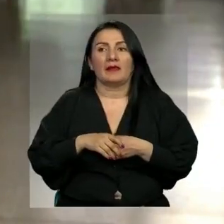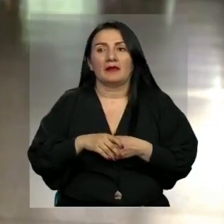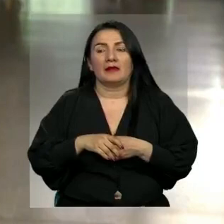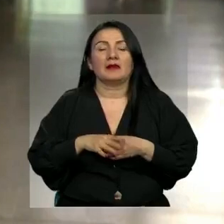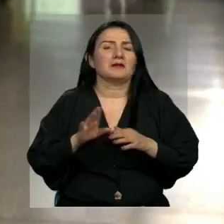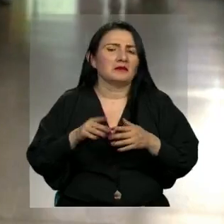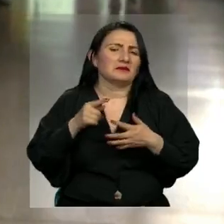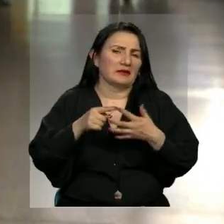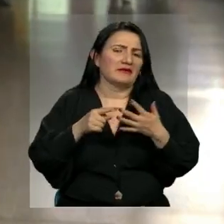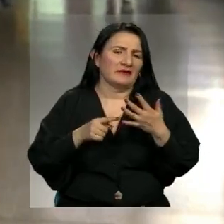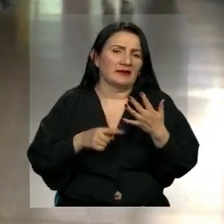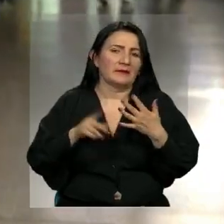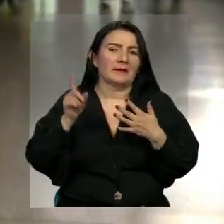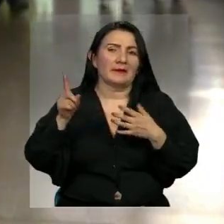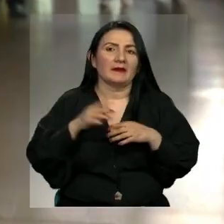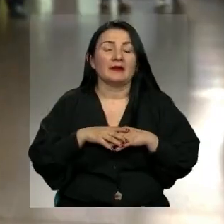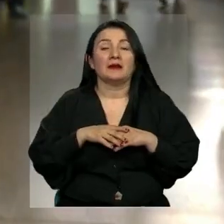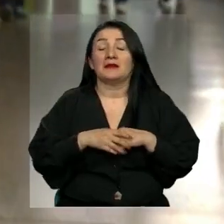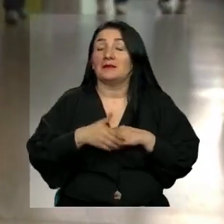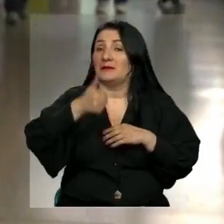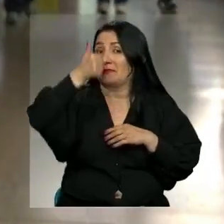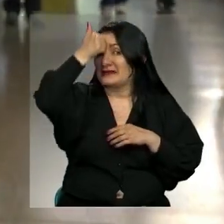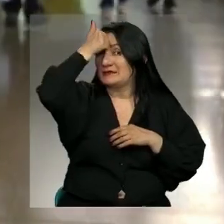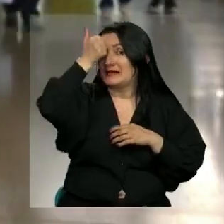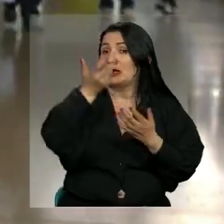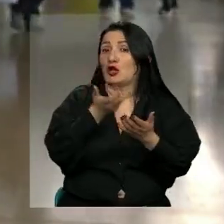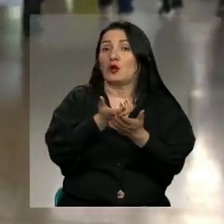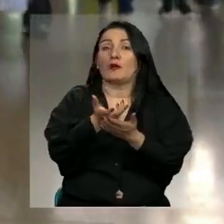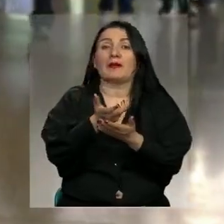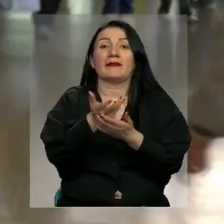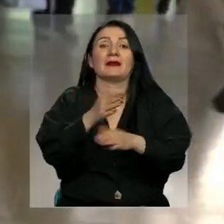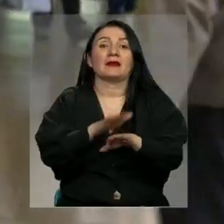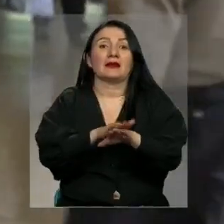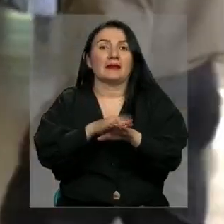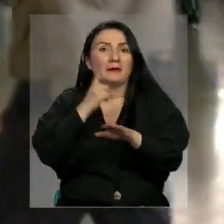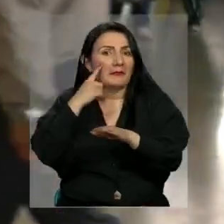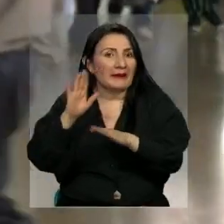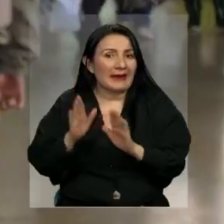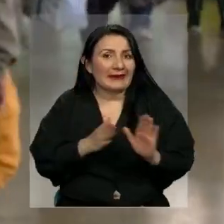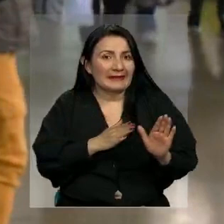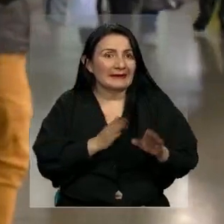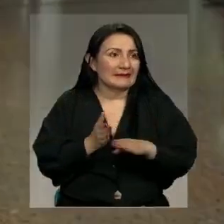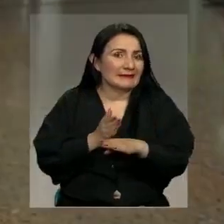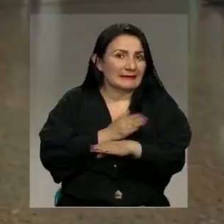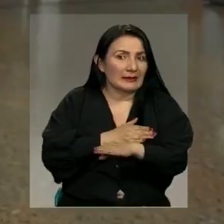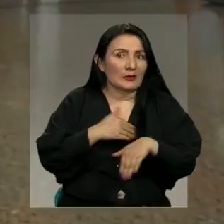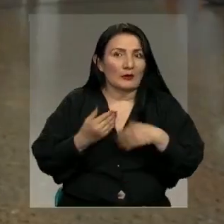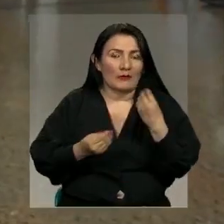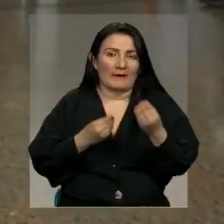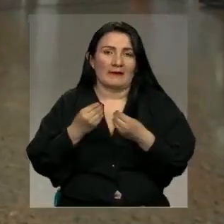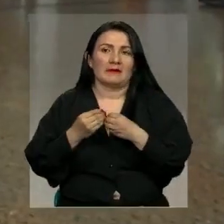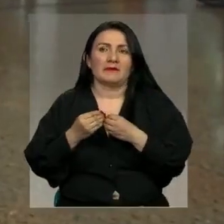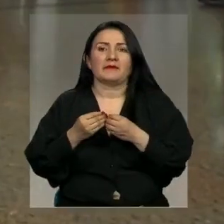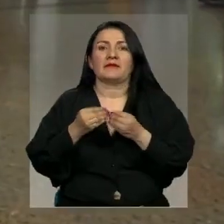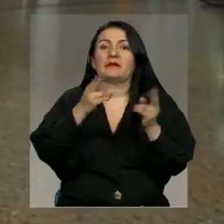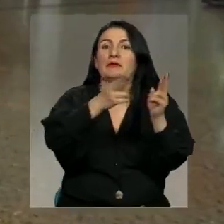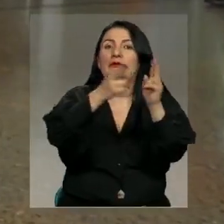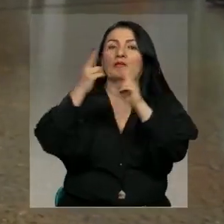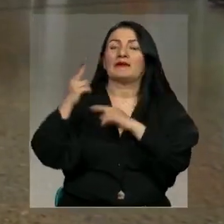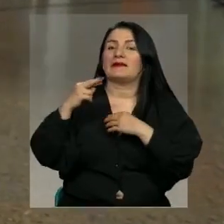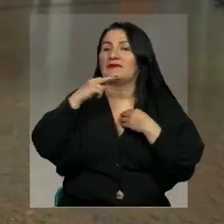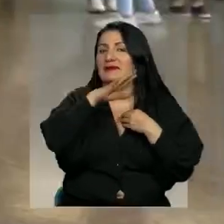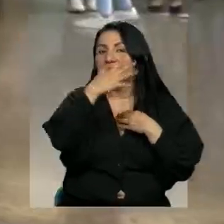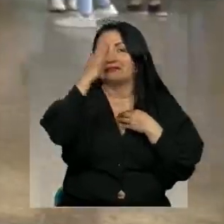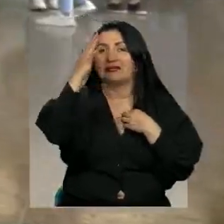Y asimismo, la principal recomendación que tenemos es que planeen su viaje con anterioridad. Para el puente festivo de fin de año, desde